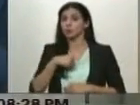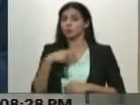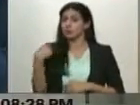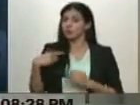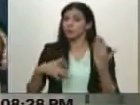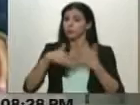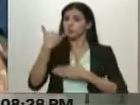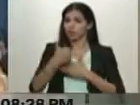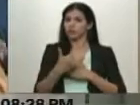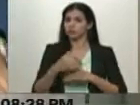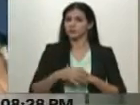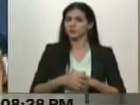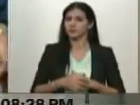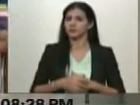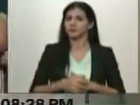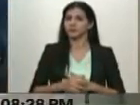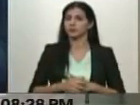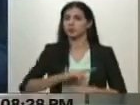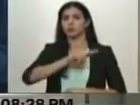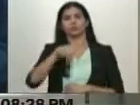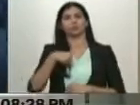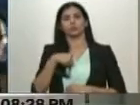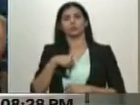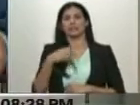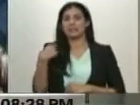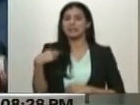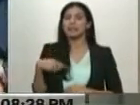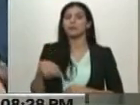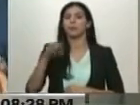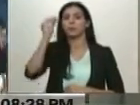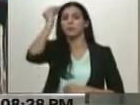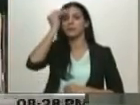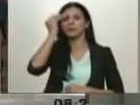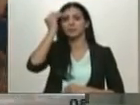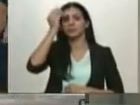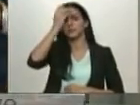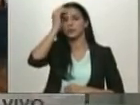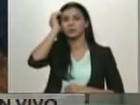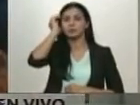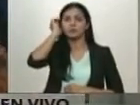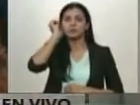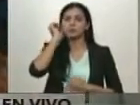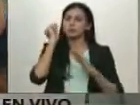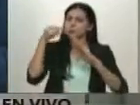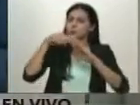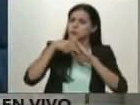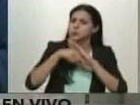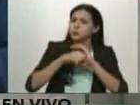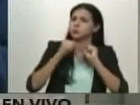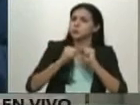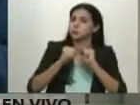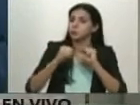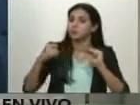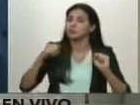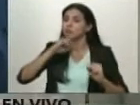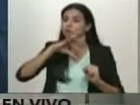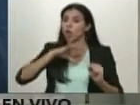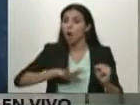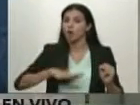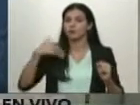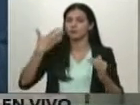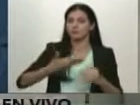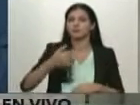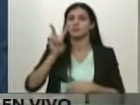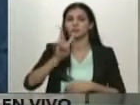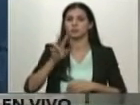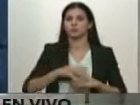proyecto. Nosotros tenemos un pensamiento profundo, arraigado en la historia. Nosotros tenemos